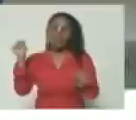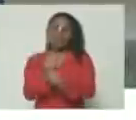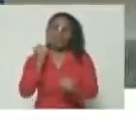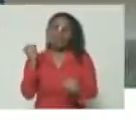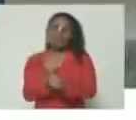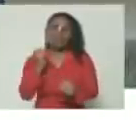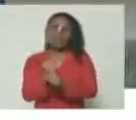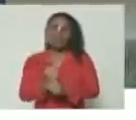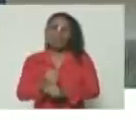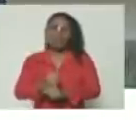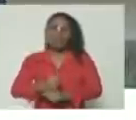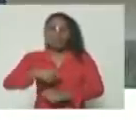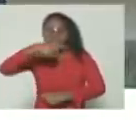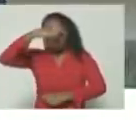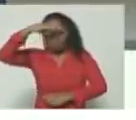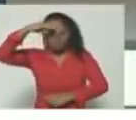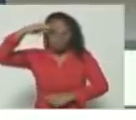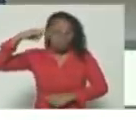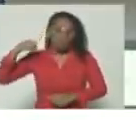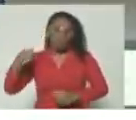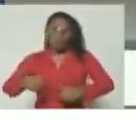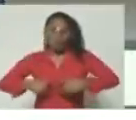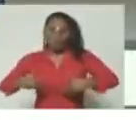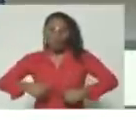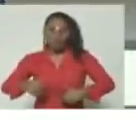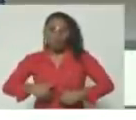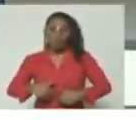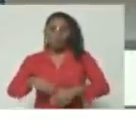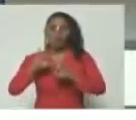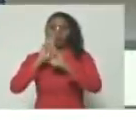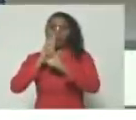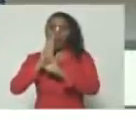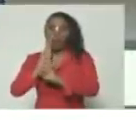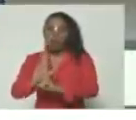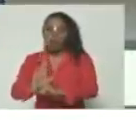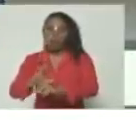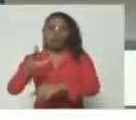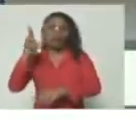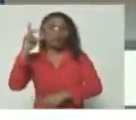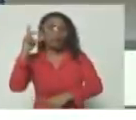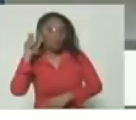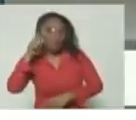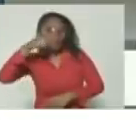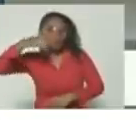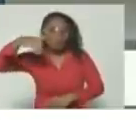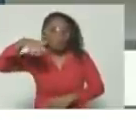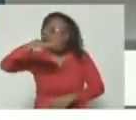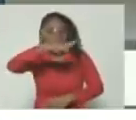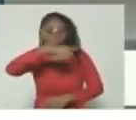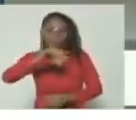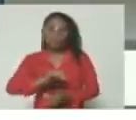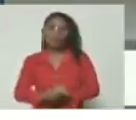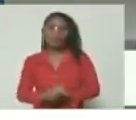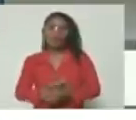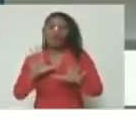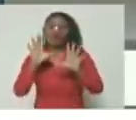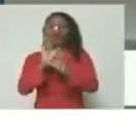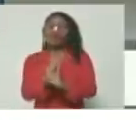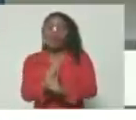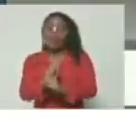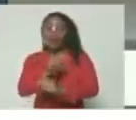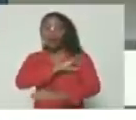de manera incansable por dar respuesta, por escuchar al pueblo, confiando en el